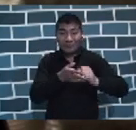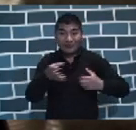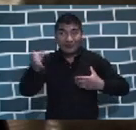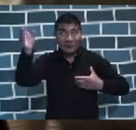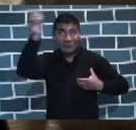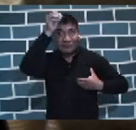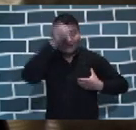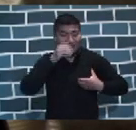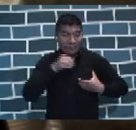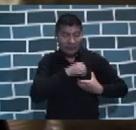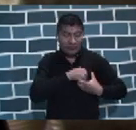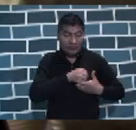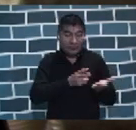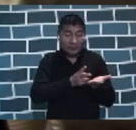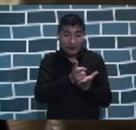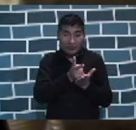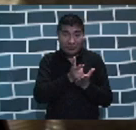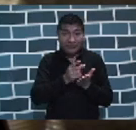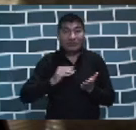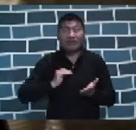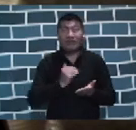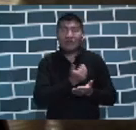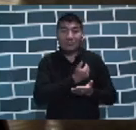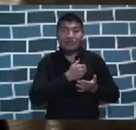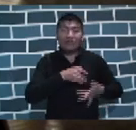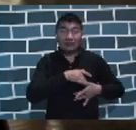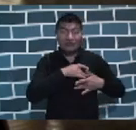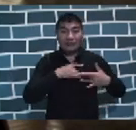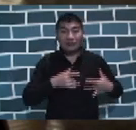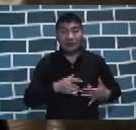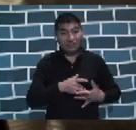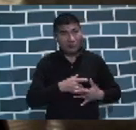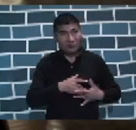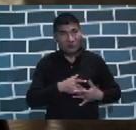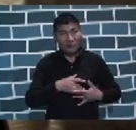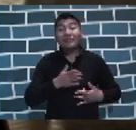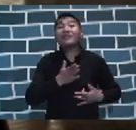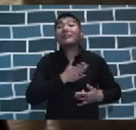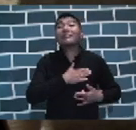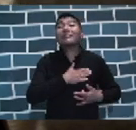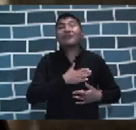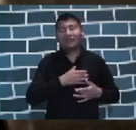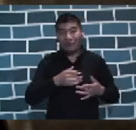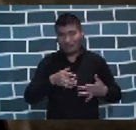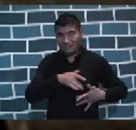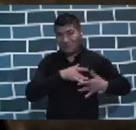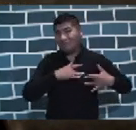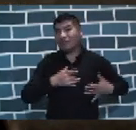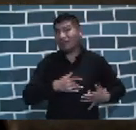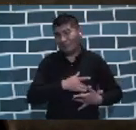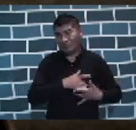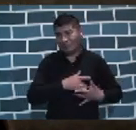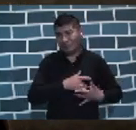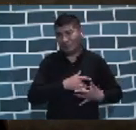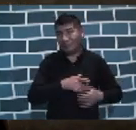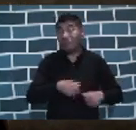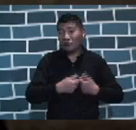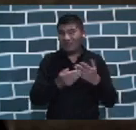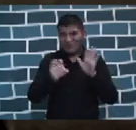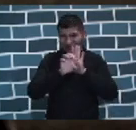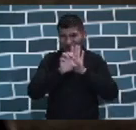esta verdad plena en nuestro corazón en mi corazón así como el